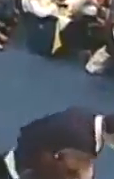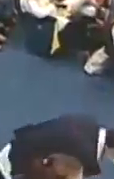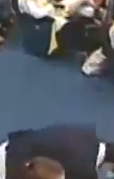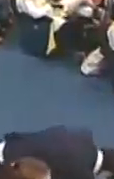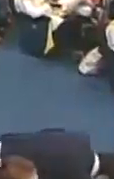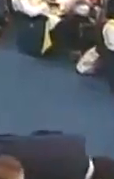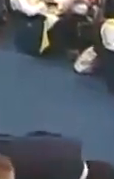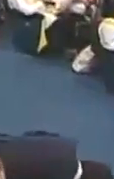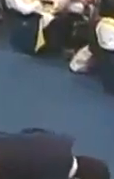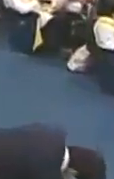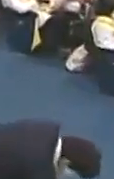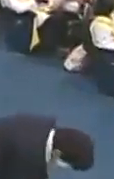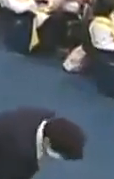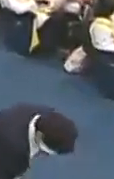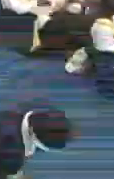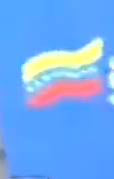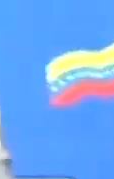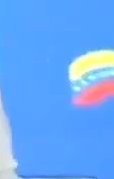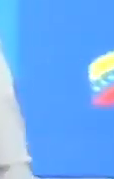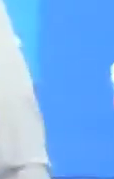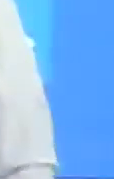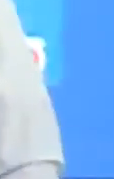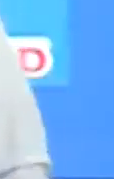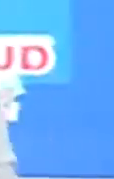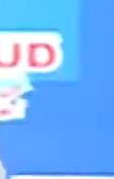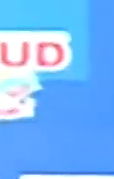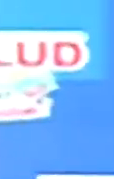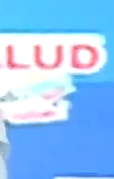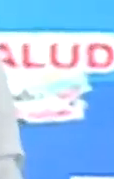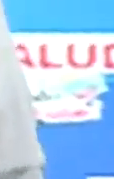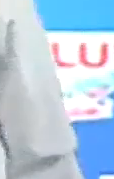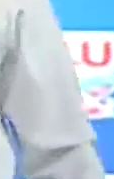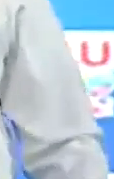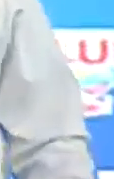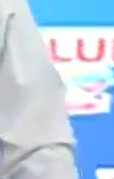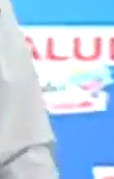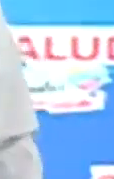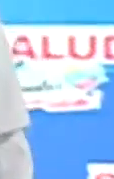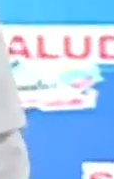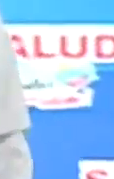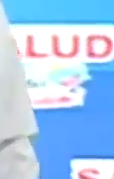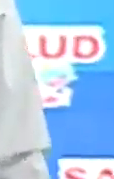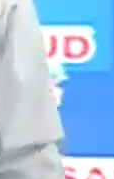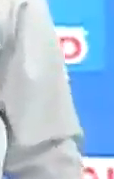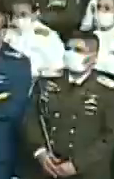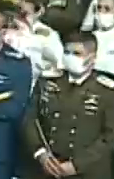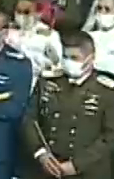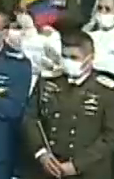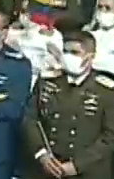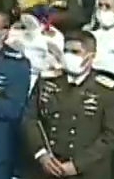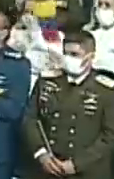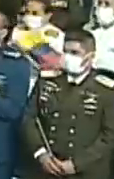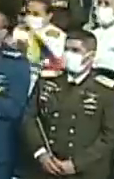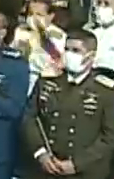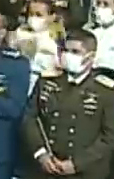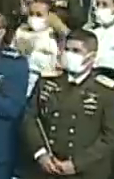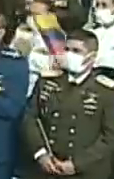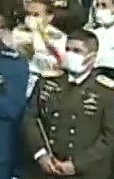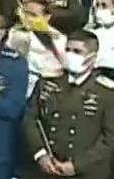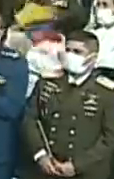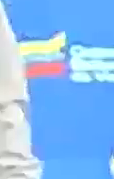Venezuela, Nicolás Maduro Moros, en este acto de graduación de médicos y enfermeros especialistas, ha indicado desde el camino justo